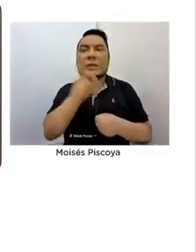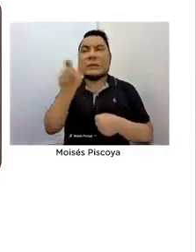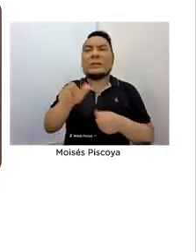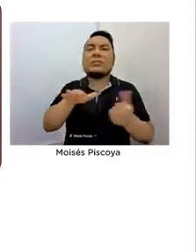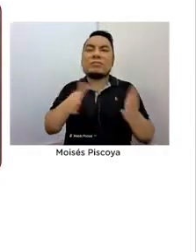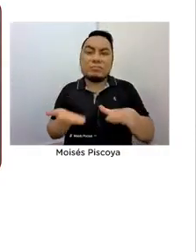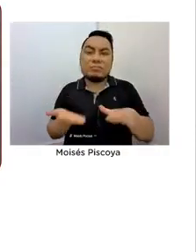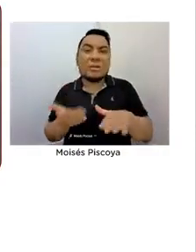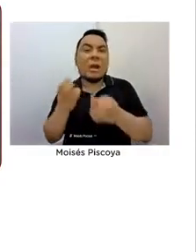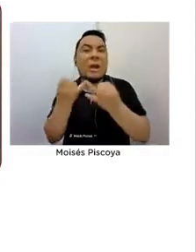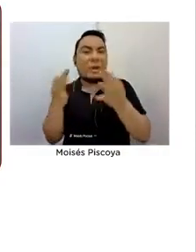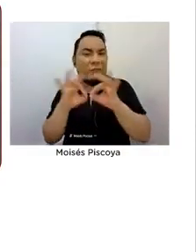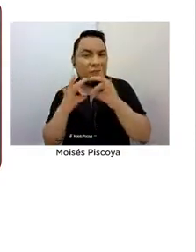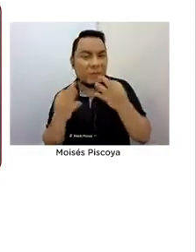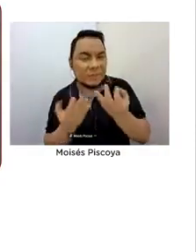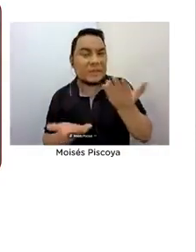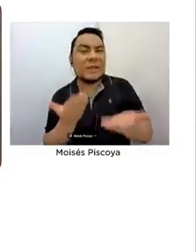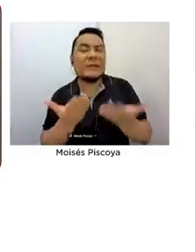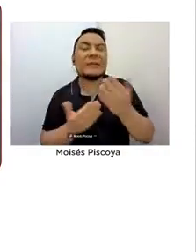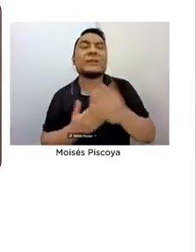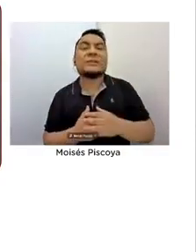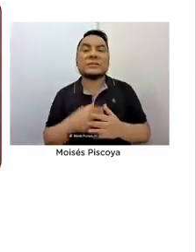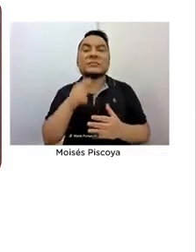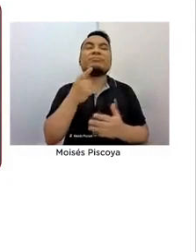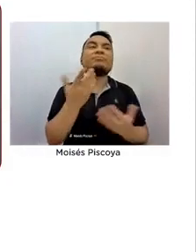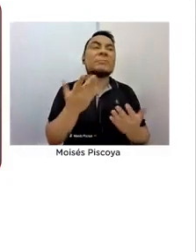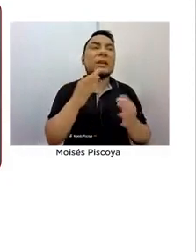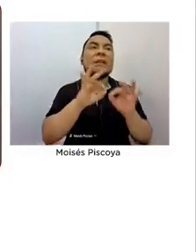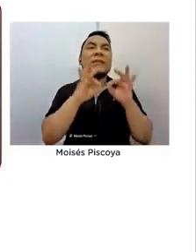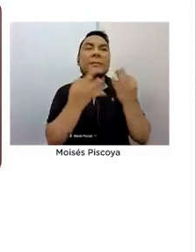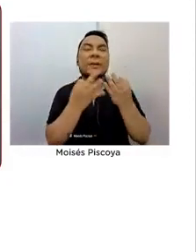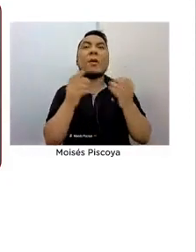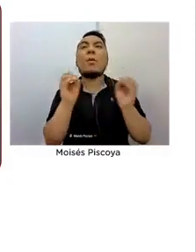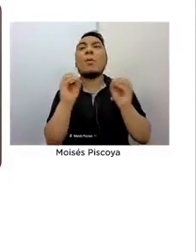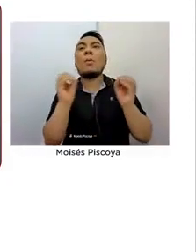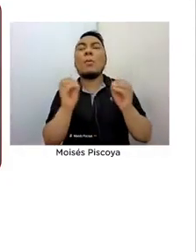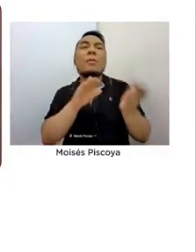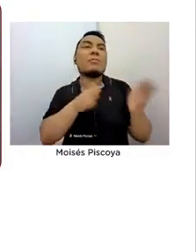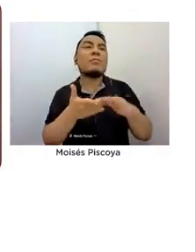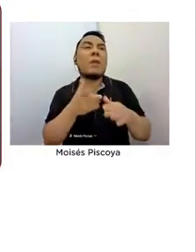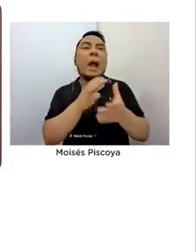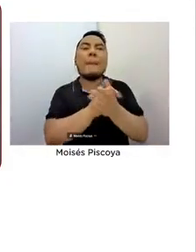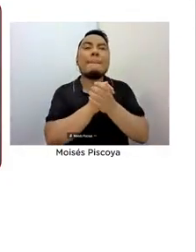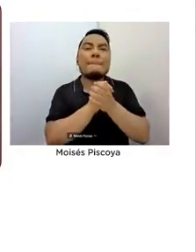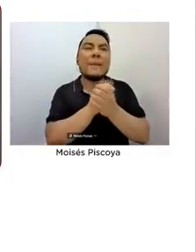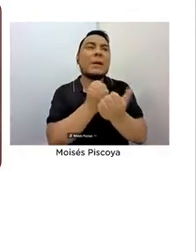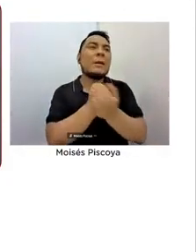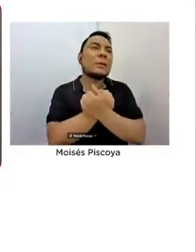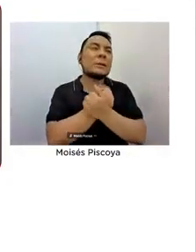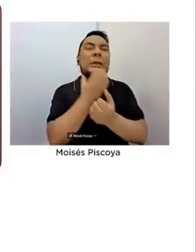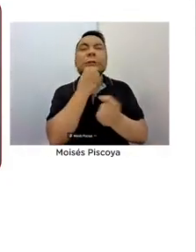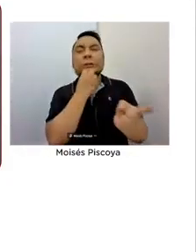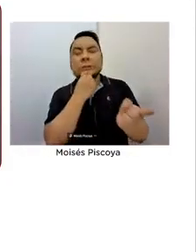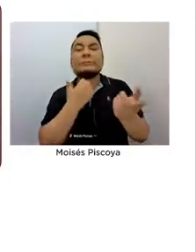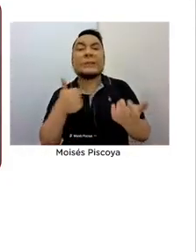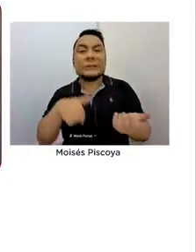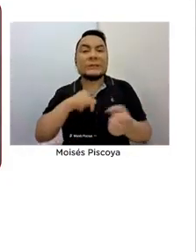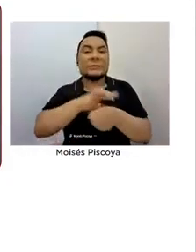de pérdida, el fallecimiento de un familiar o la pérdida de un ser querido ante esta segunda